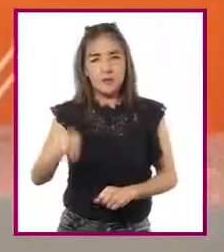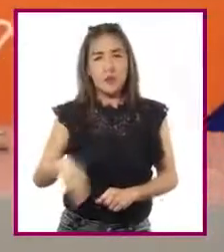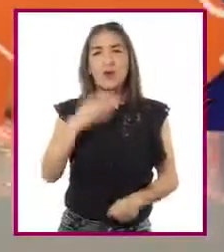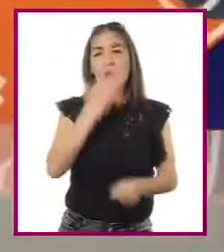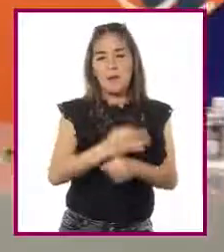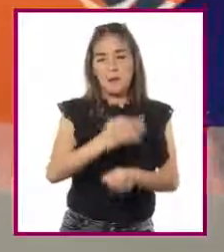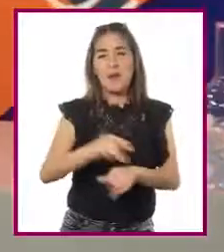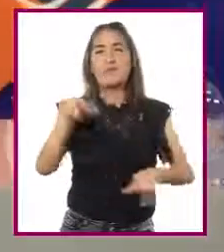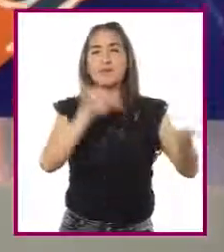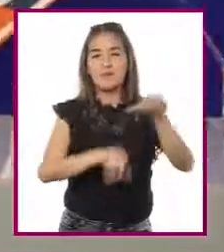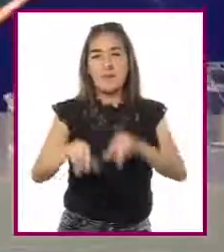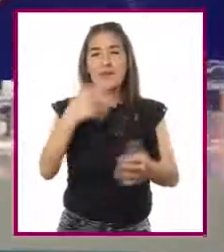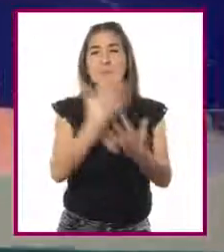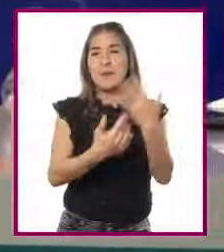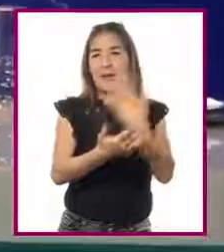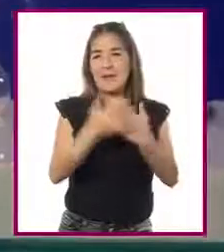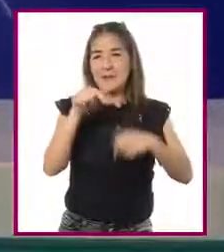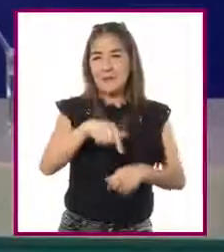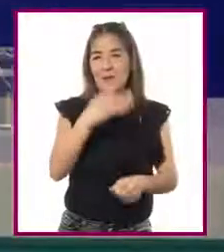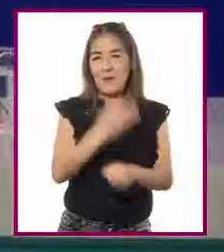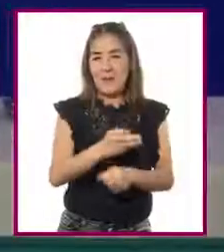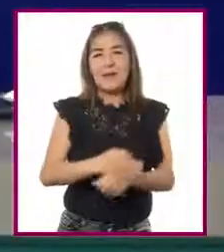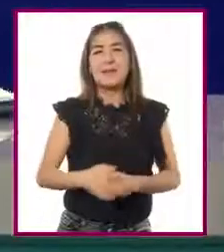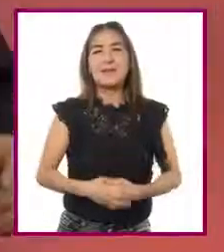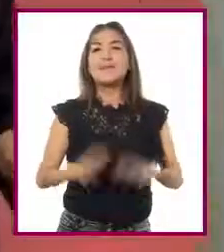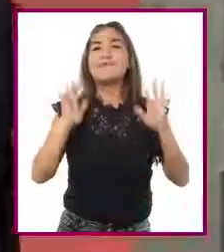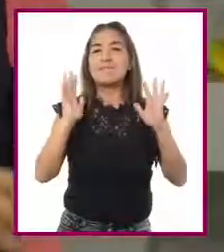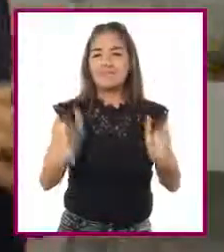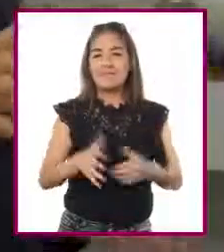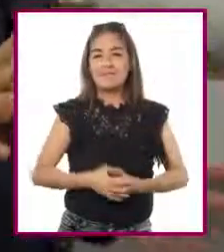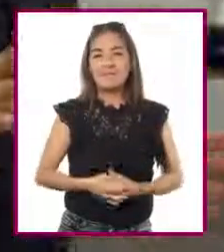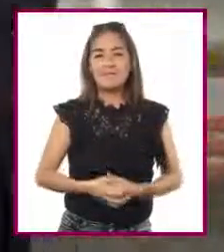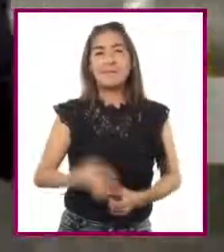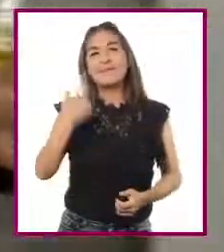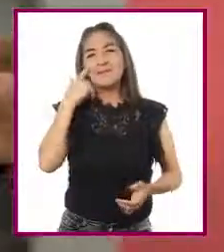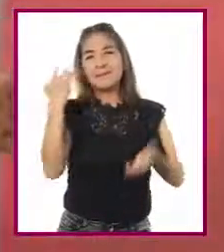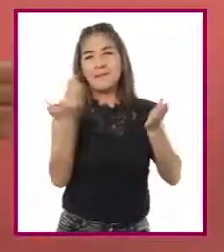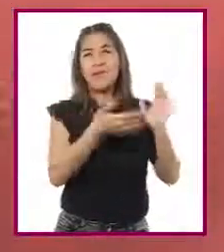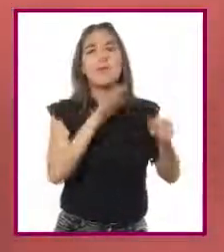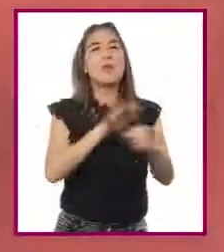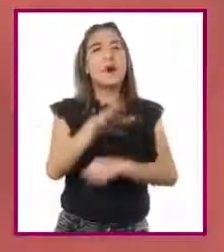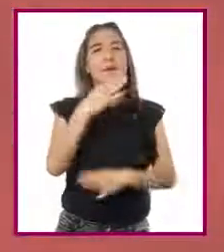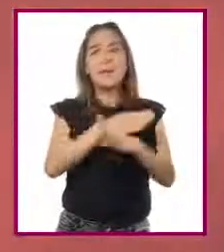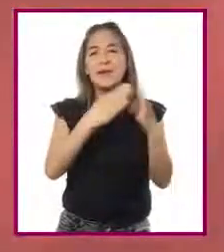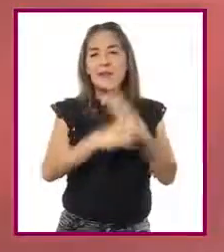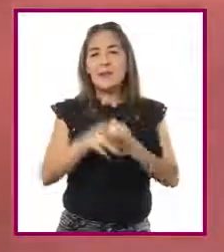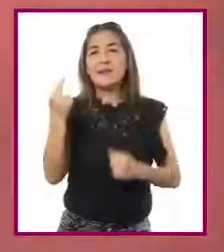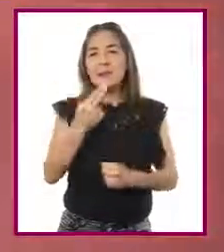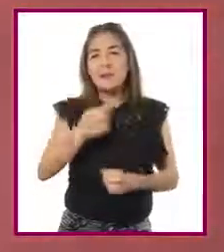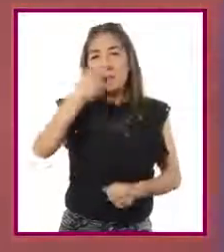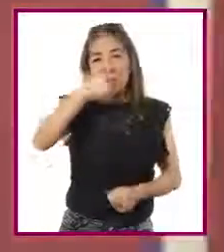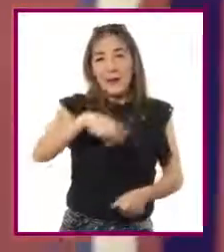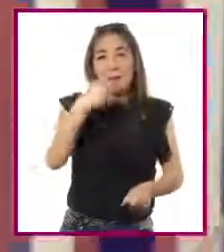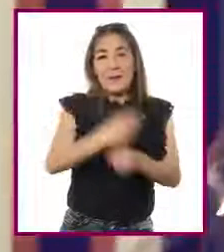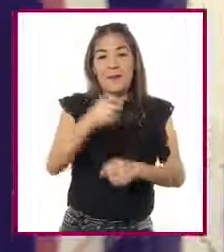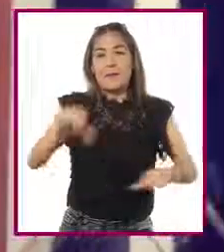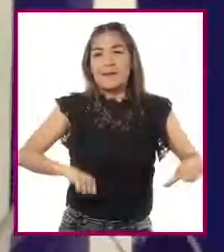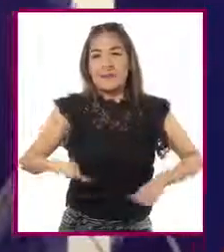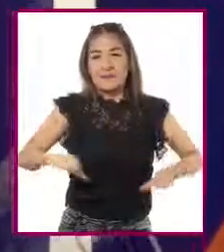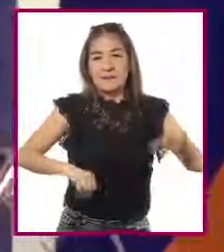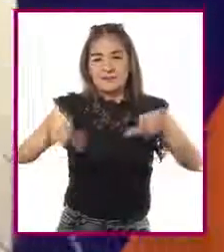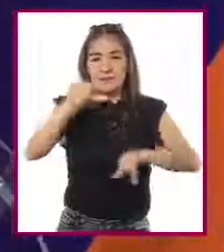algunas actividades experimentales? Manos a la obra. Veamos qué materiales vamos a necesitar para la primera actividad